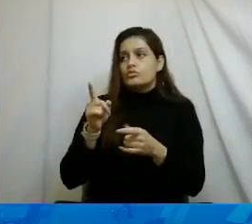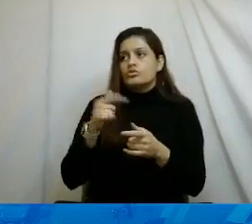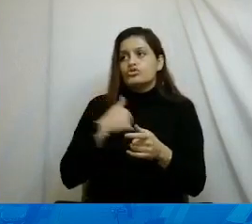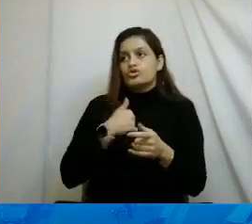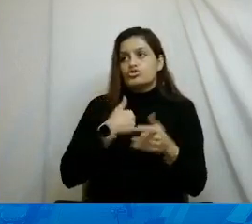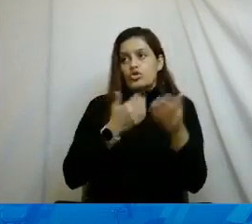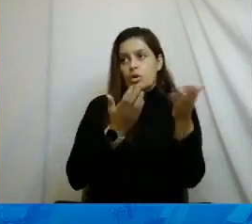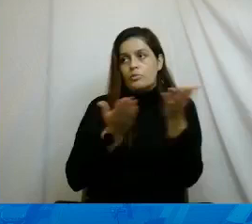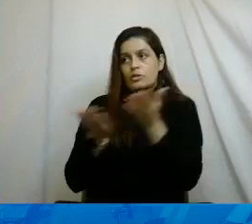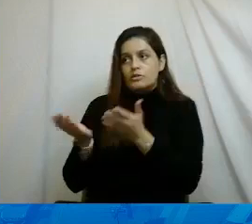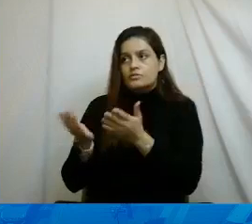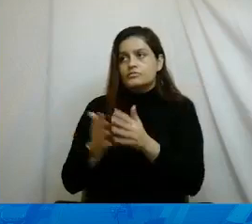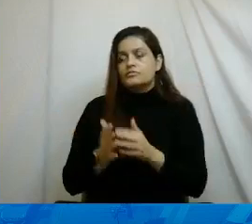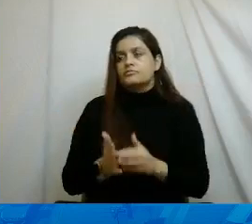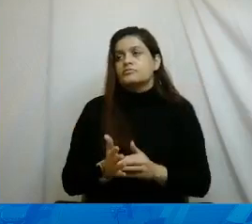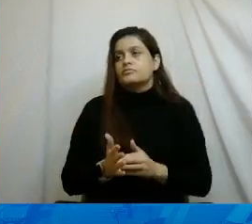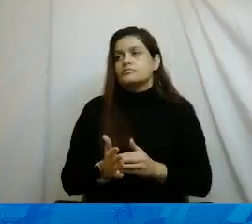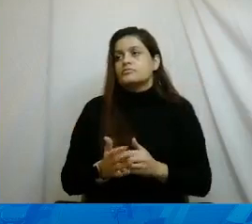concejal.